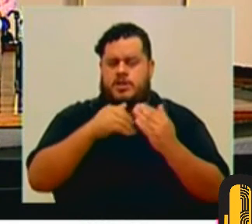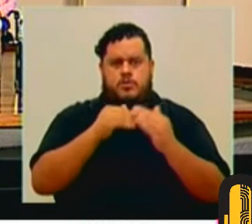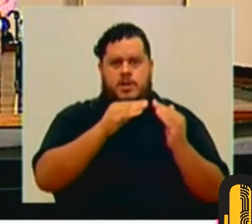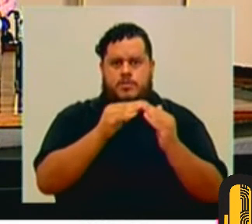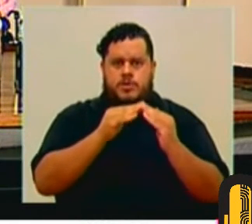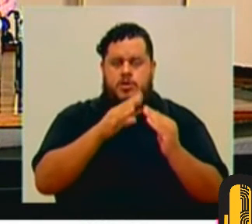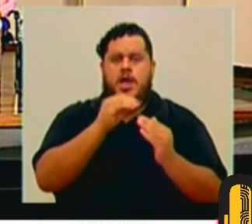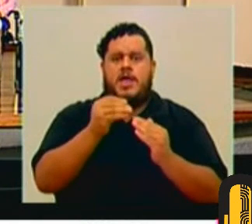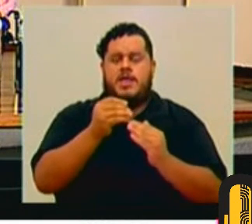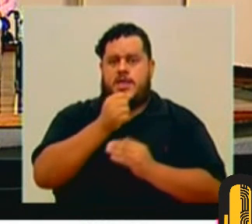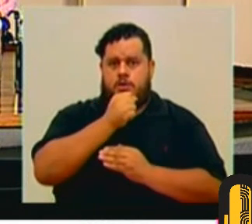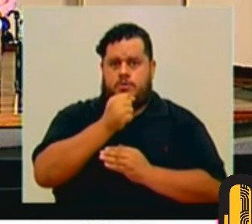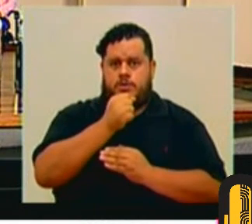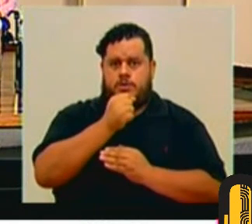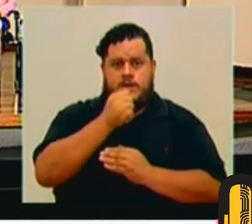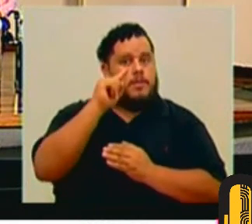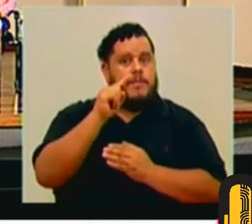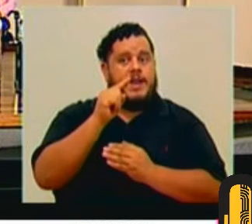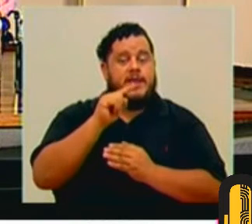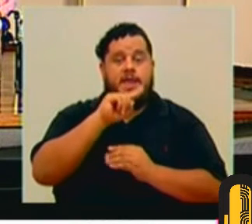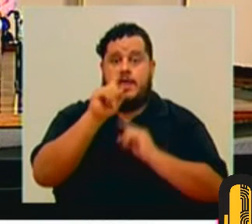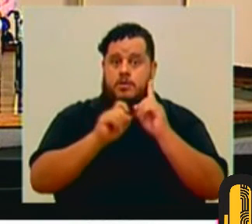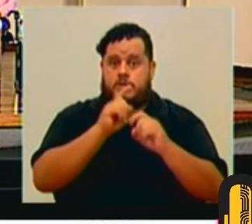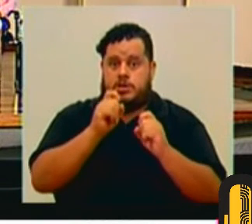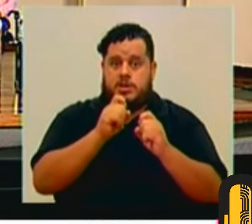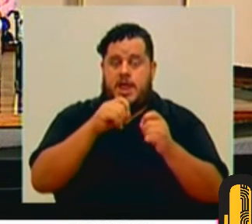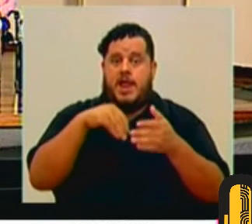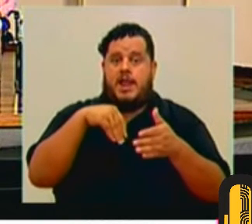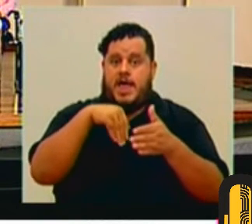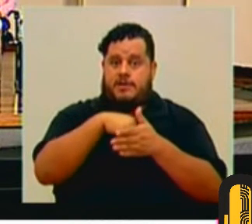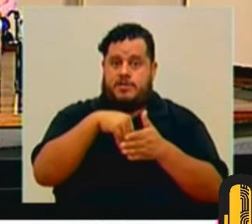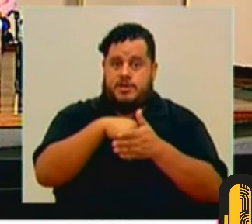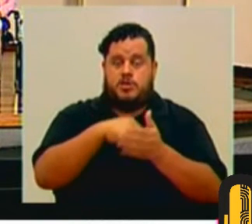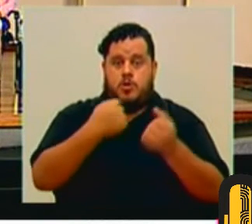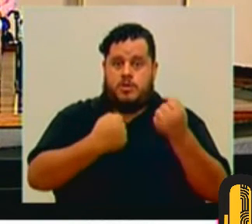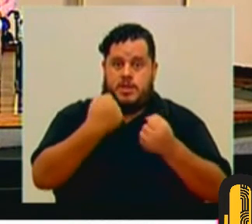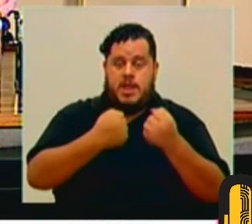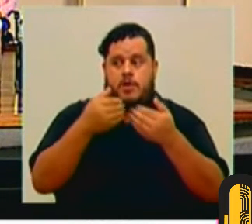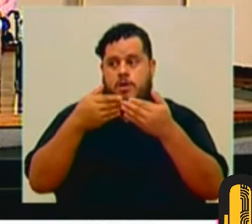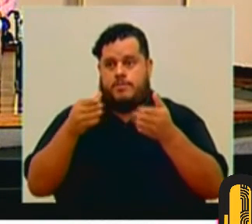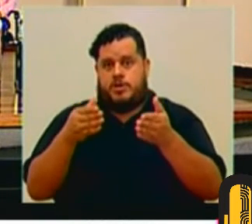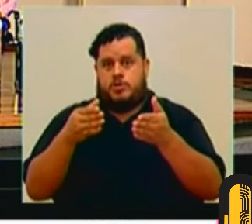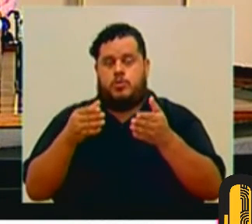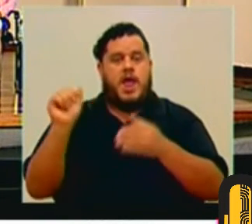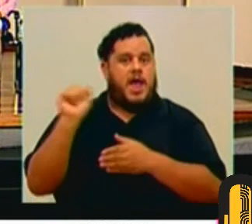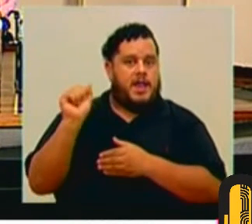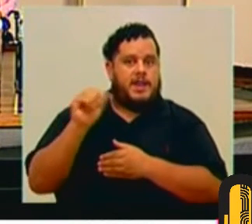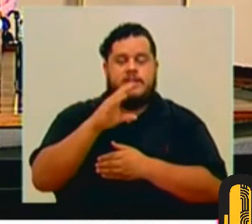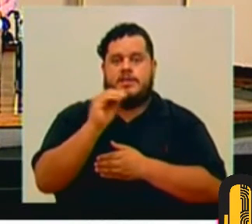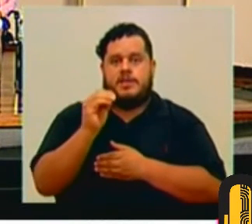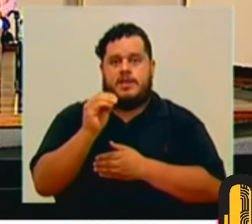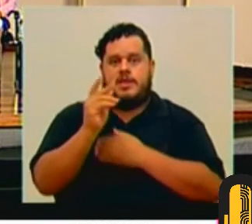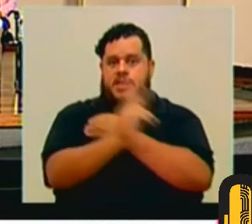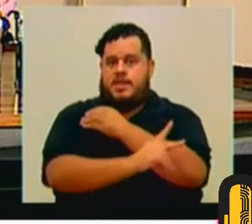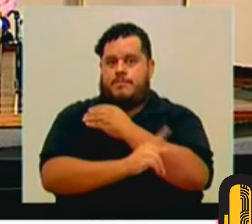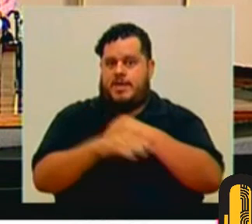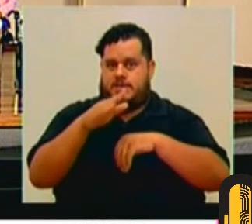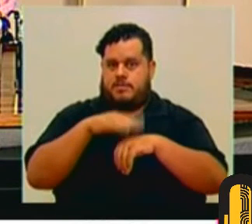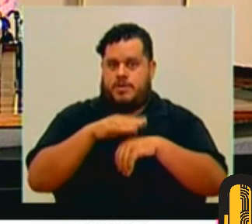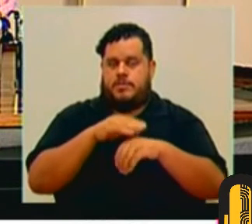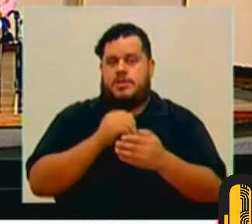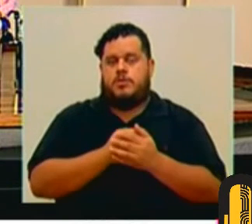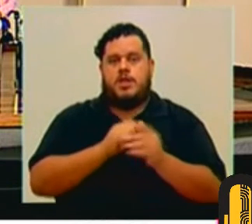medios de comunicación que para consultar las medidas de restricción, apertura, operación, alertas y países permitidos